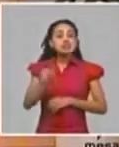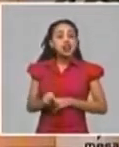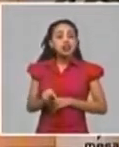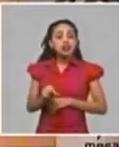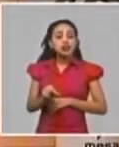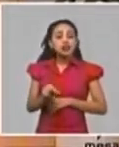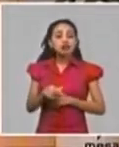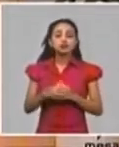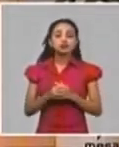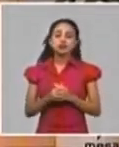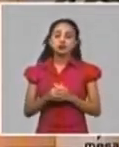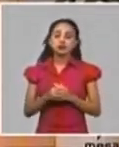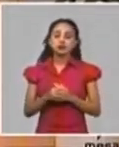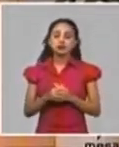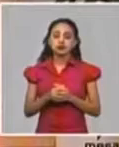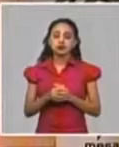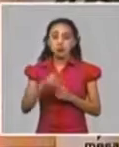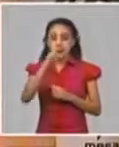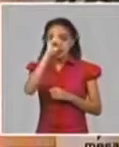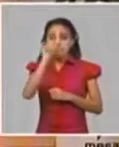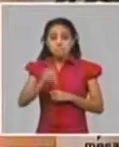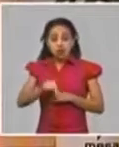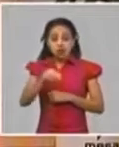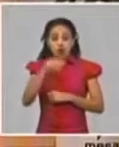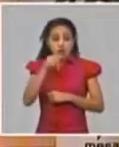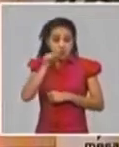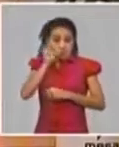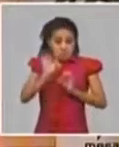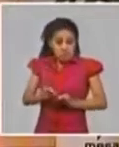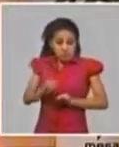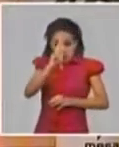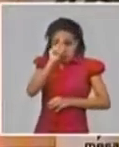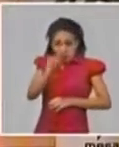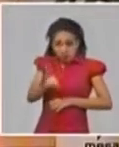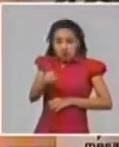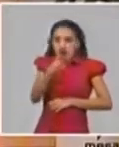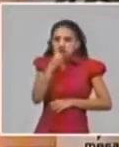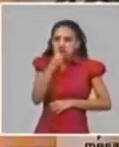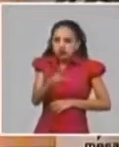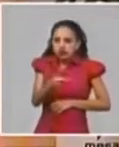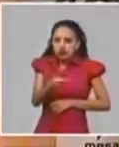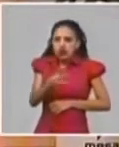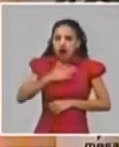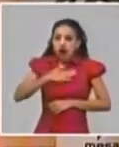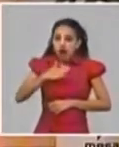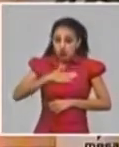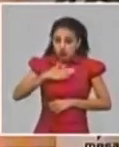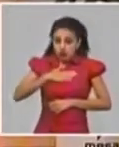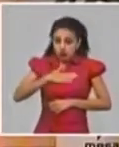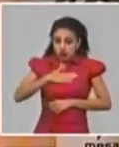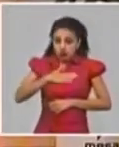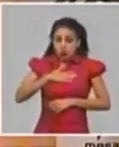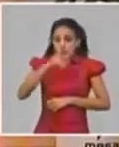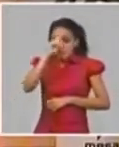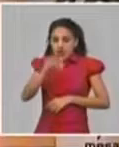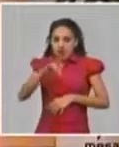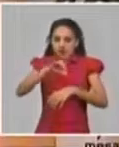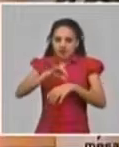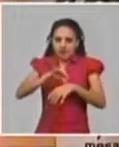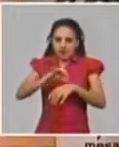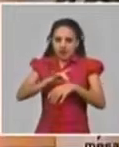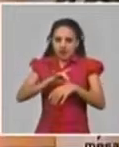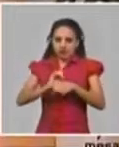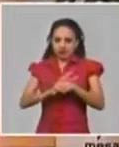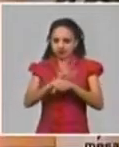médicos que pudieran en un momento determinado ser los mismos médicos que atendieran a nuestros colaboradores. Yo quisiera